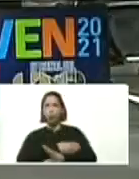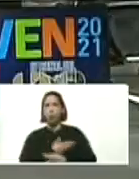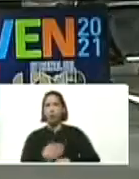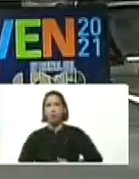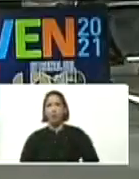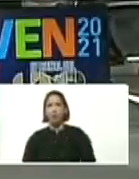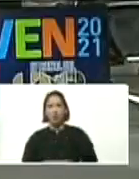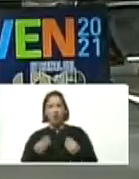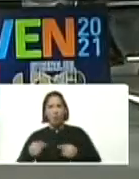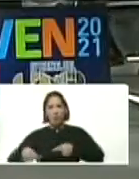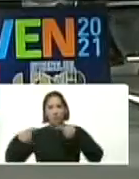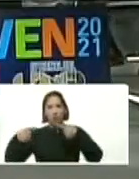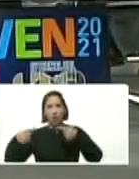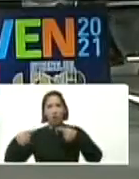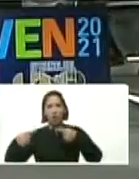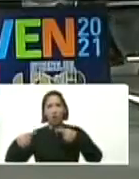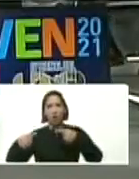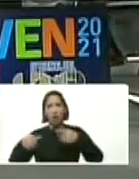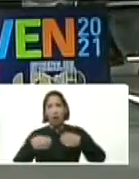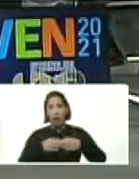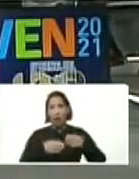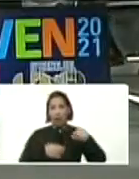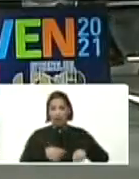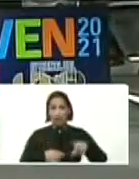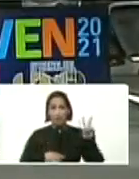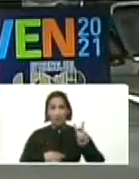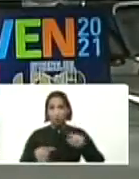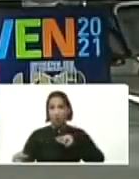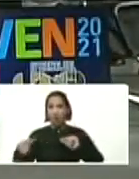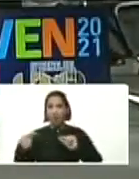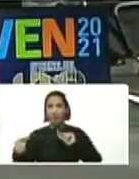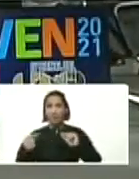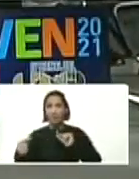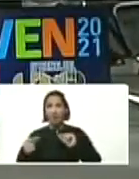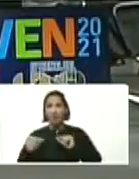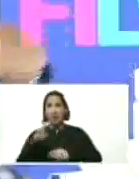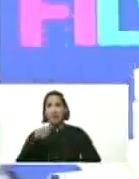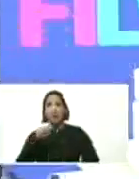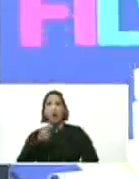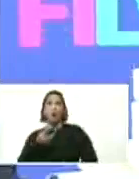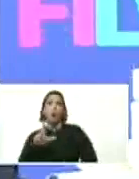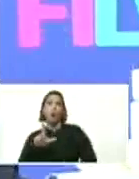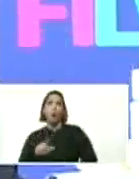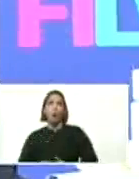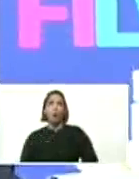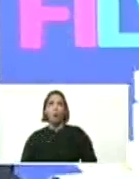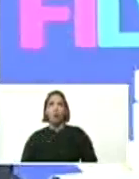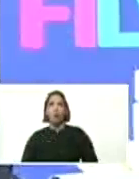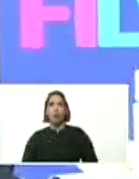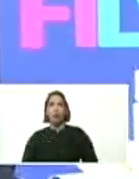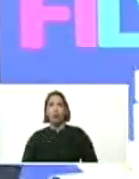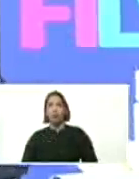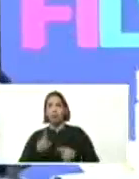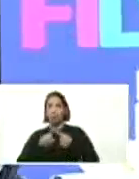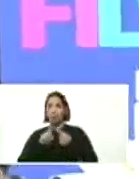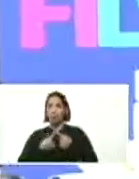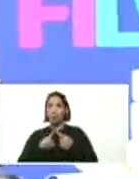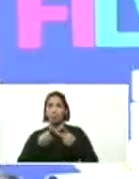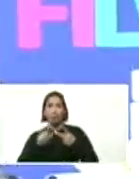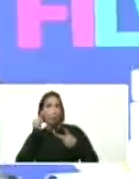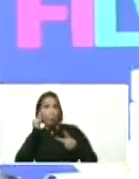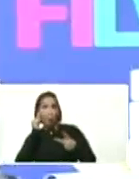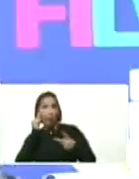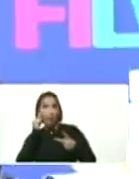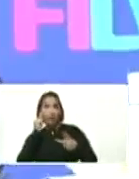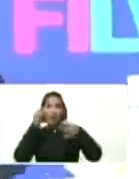al respecto. ¿Cómo es la confrontación? Y la encarnan aquí en Venezuela, que es un debate mundial, Raúl Casal a favor del libro digital y María Alcira Matute a favor del libro